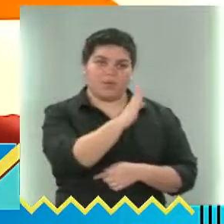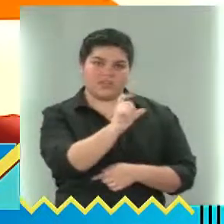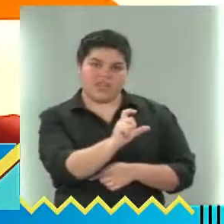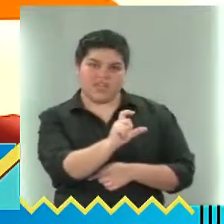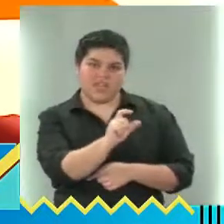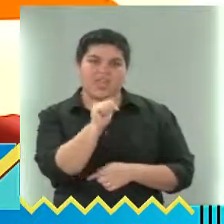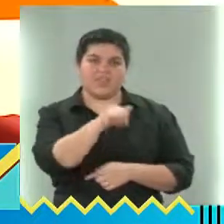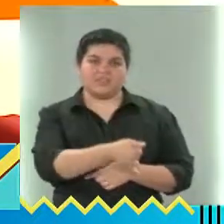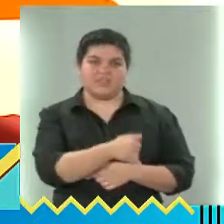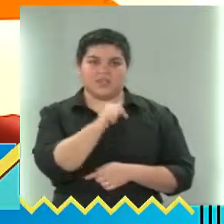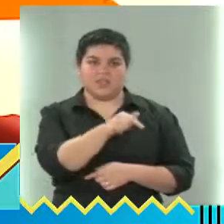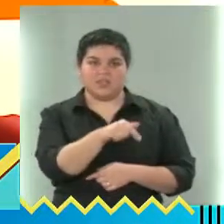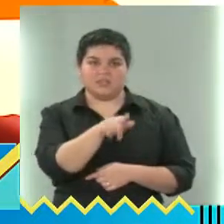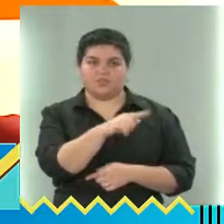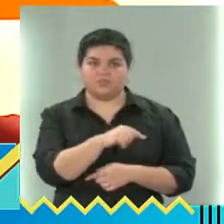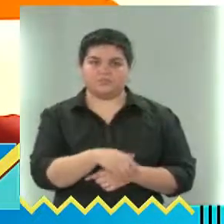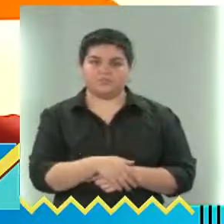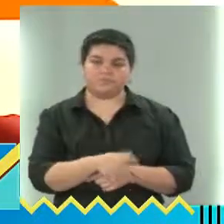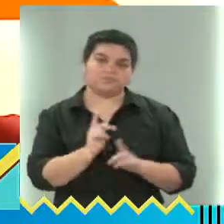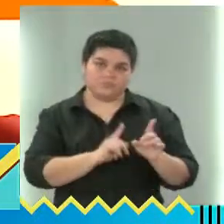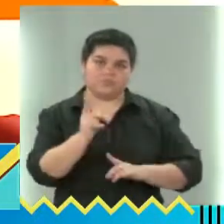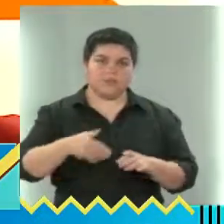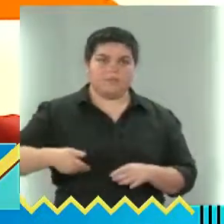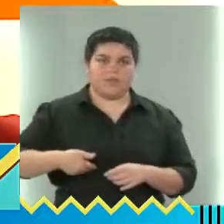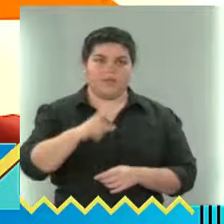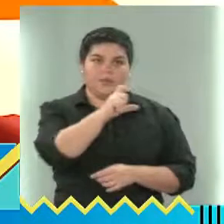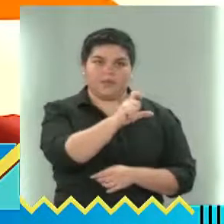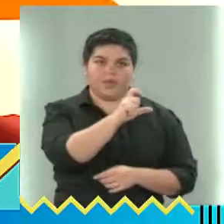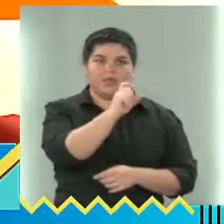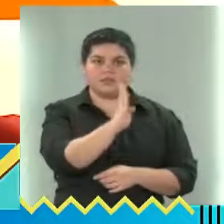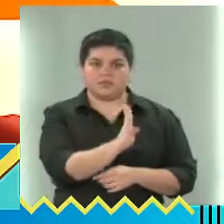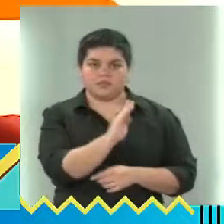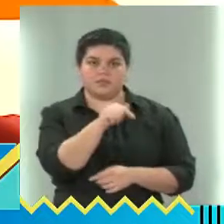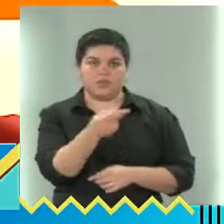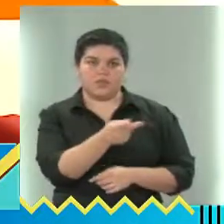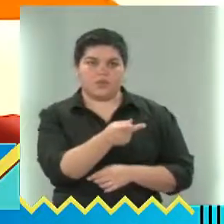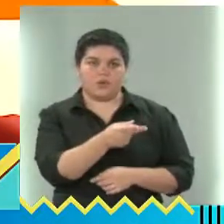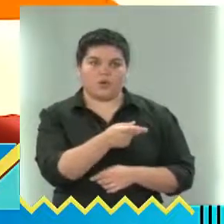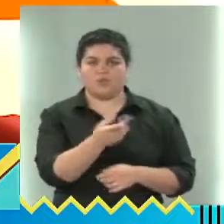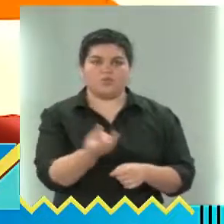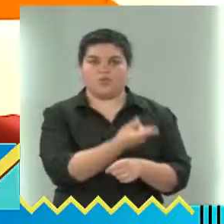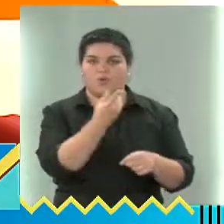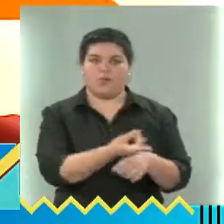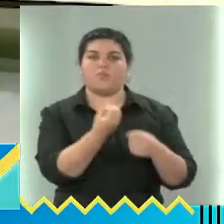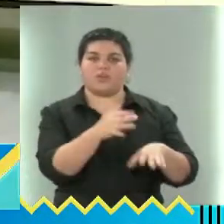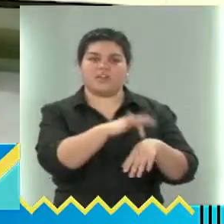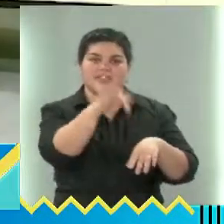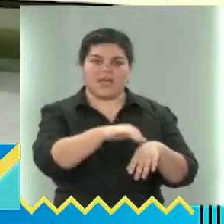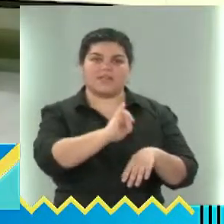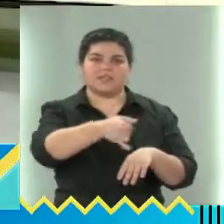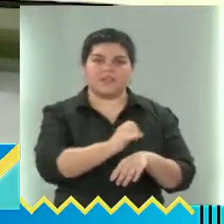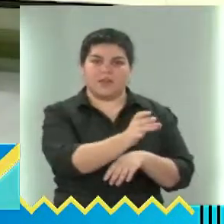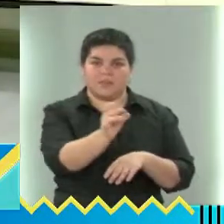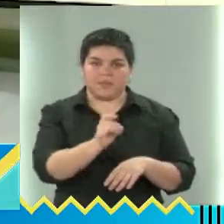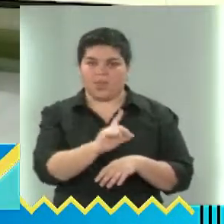digamos. Aquellas personas que han tenido, o tienen, mejor dicho, hepatitis B y C, no pueden donar sangre porque es una enfermedad transmisible por transfusión. Bien, y